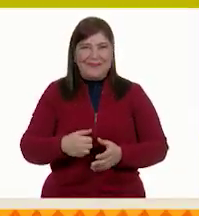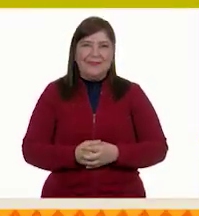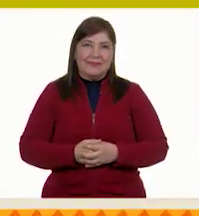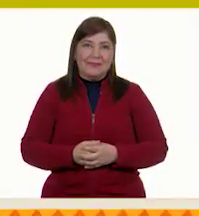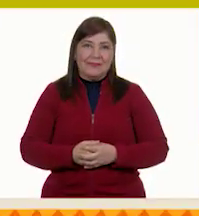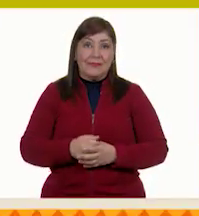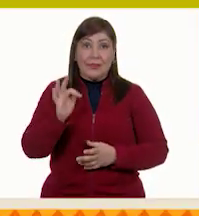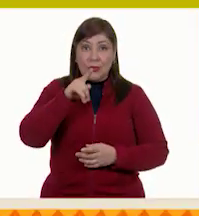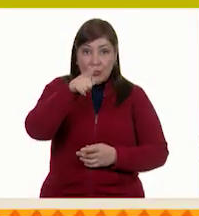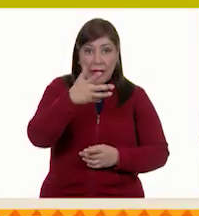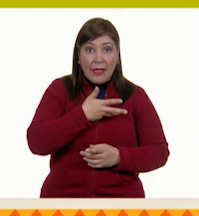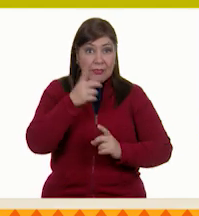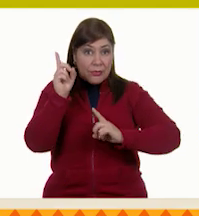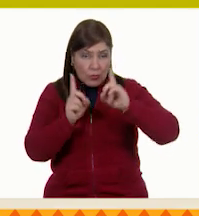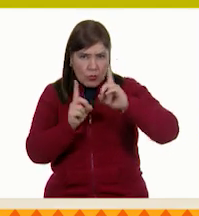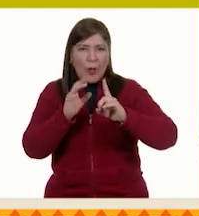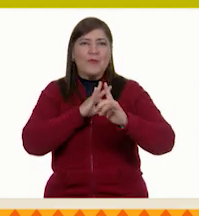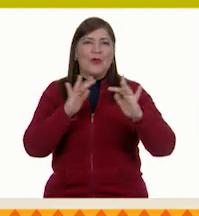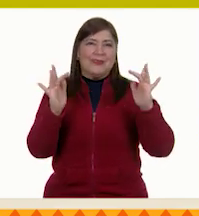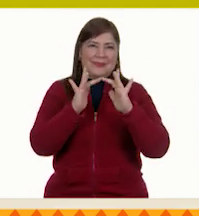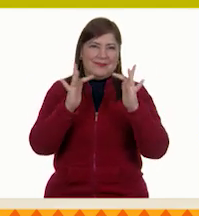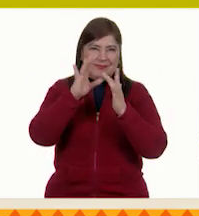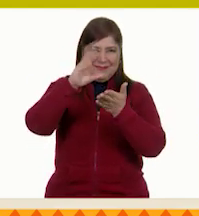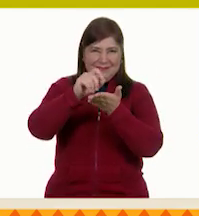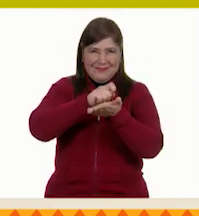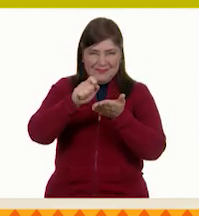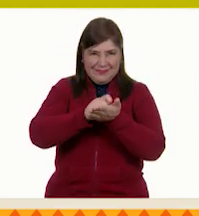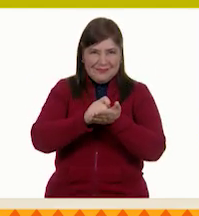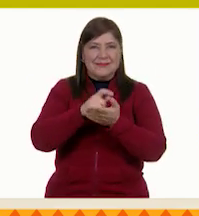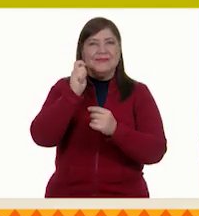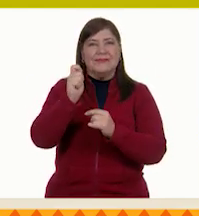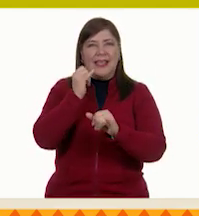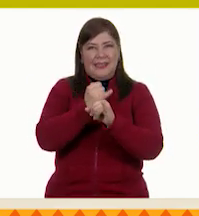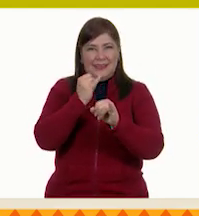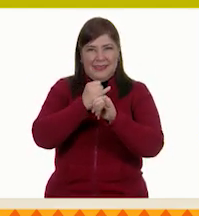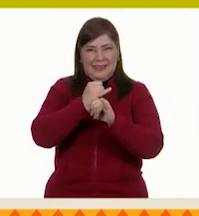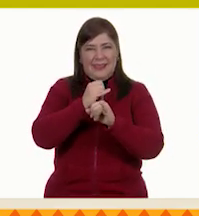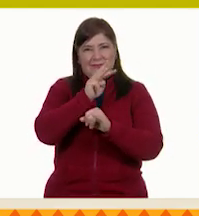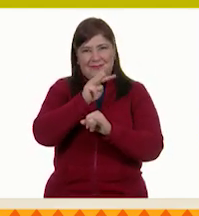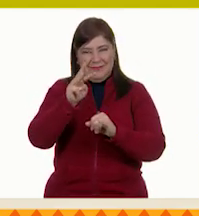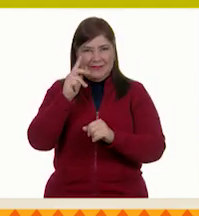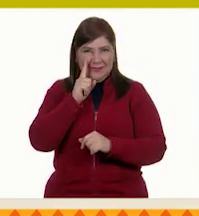Si tienes alguna duda, contáctanos. Página web